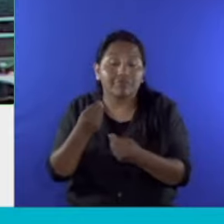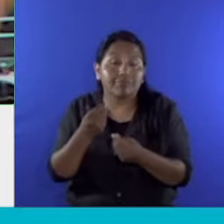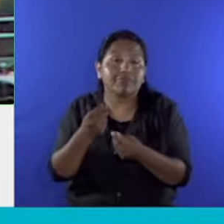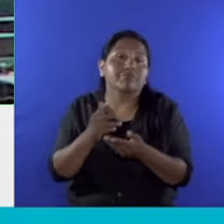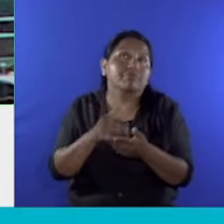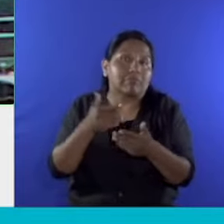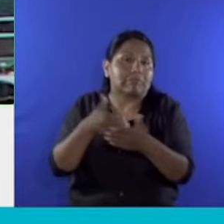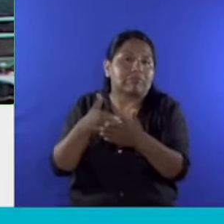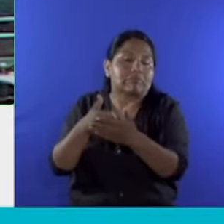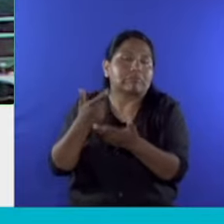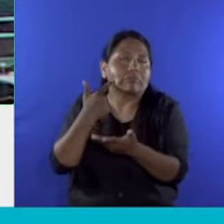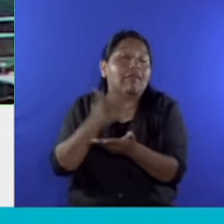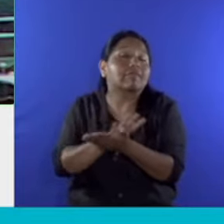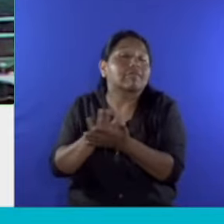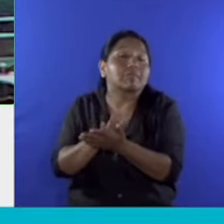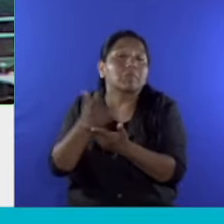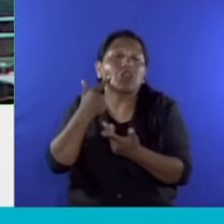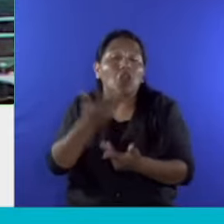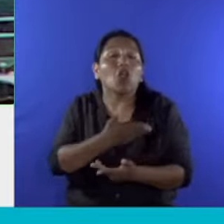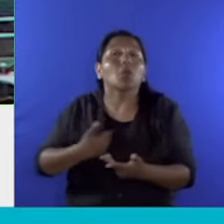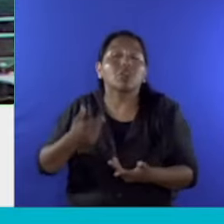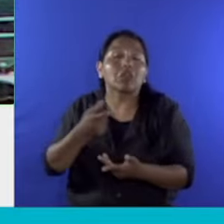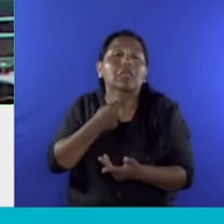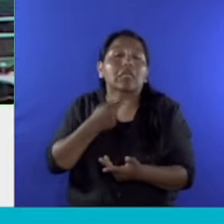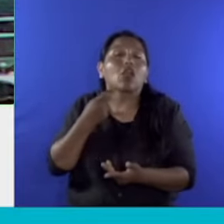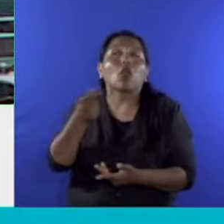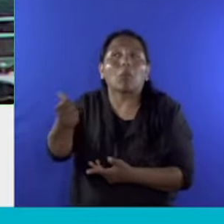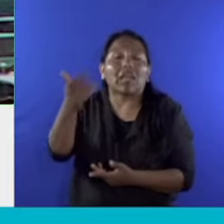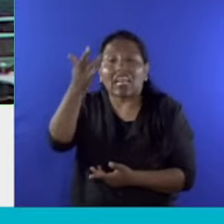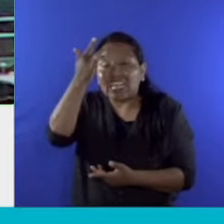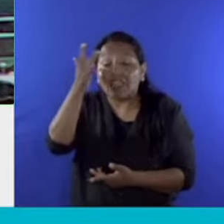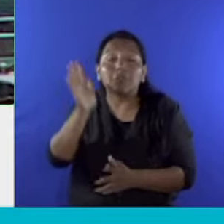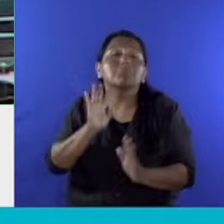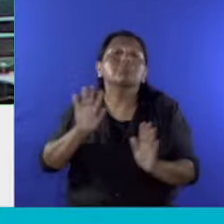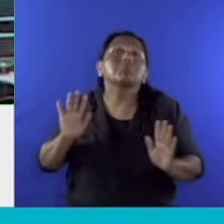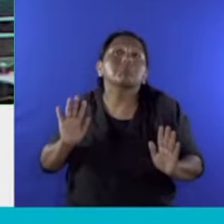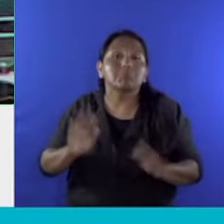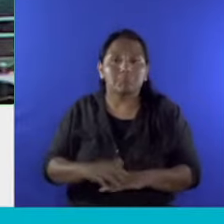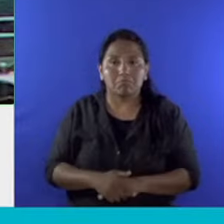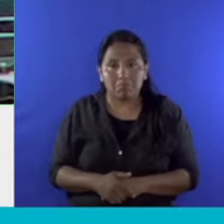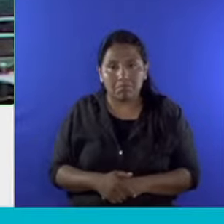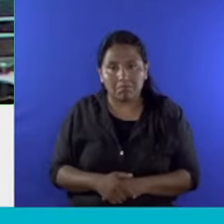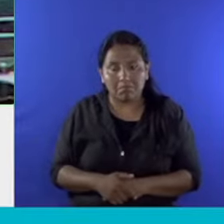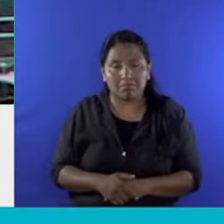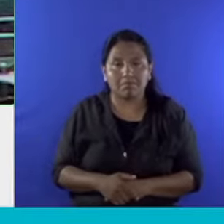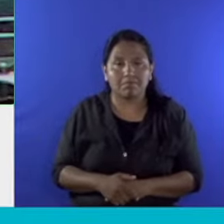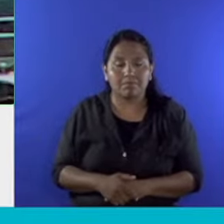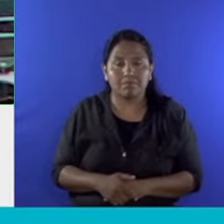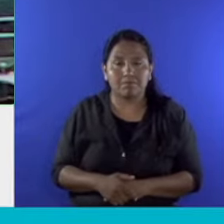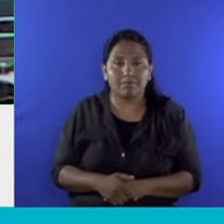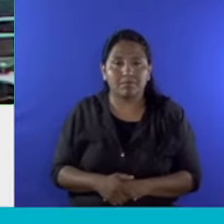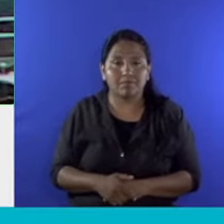cuantos desafíos, pero el gobernador quiere comprar en la India, no se quiere someter a esto.